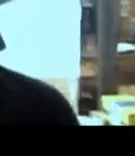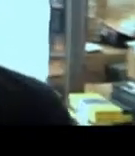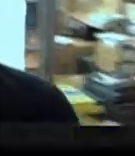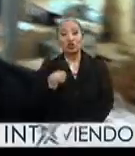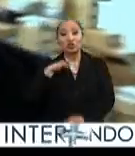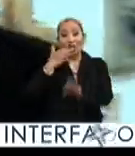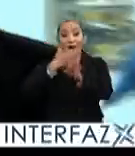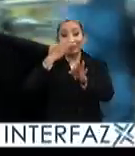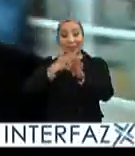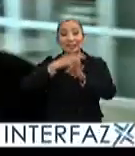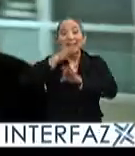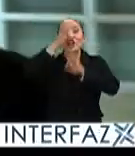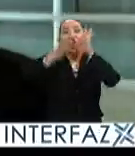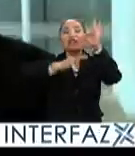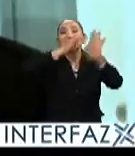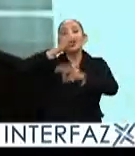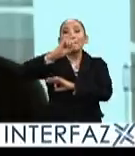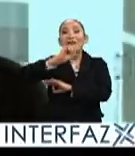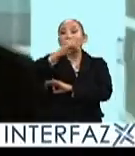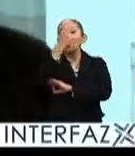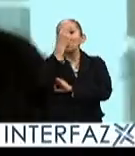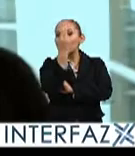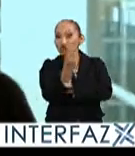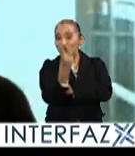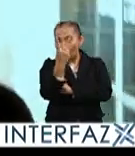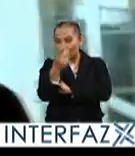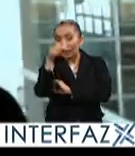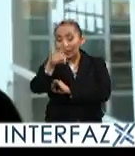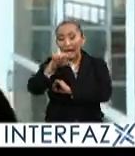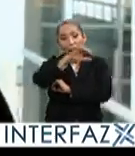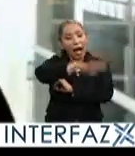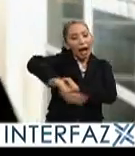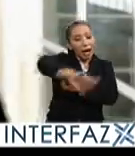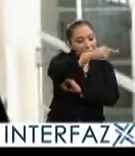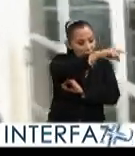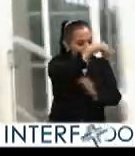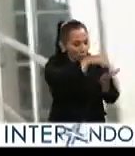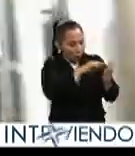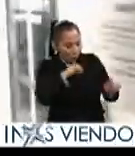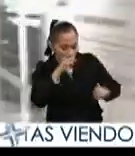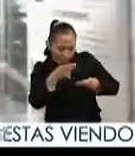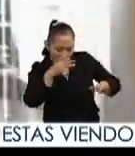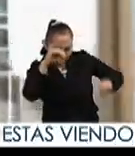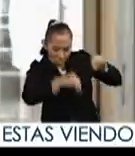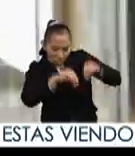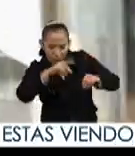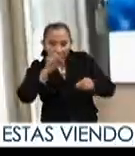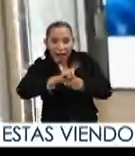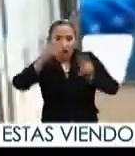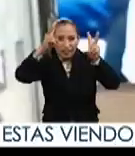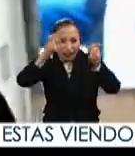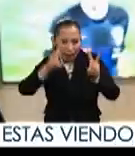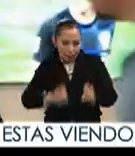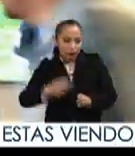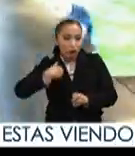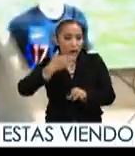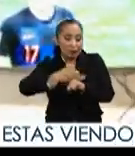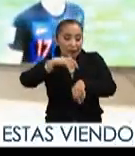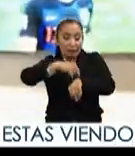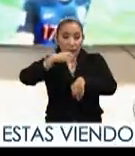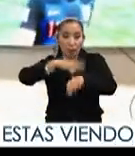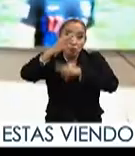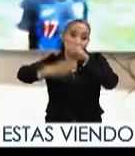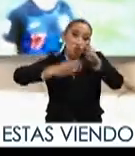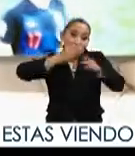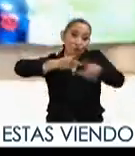Estamos ahora en Noticias 22, en esta parte del canal en donde se van generando todos los contenidos que ustedes ven a diario. Y bueno, estamos en tiempos de